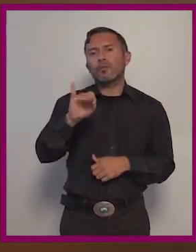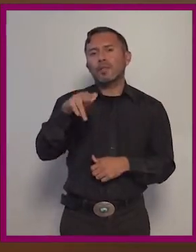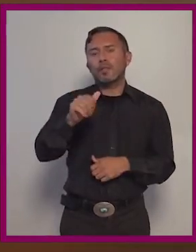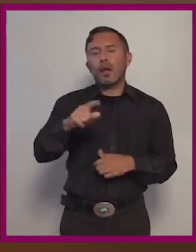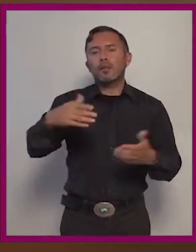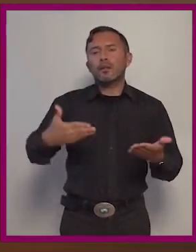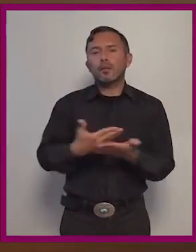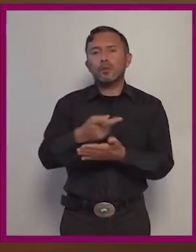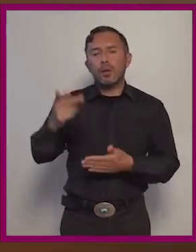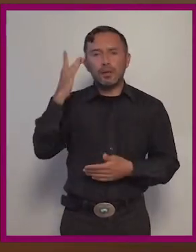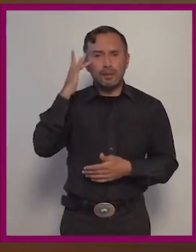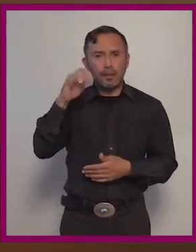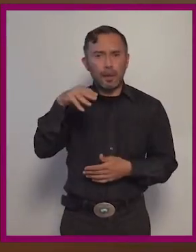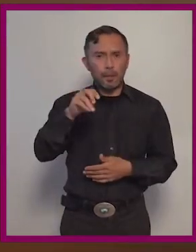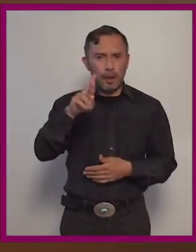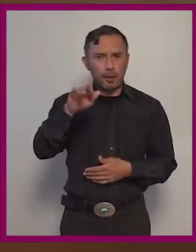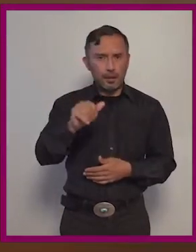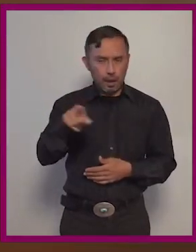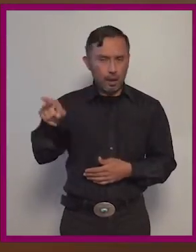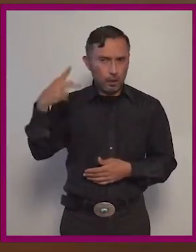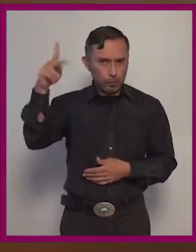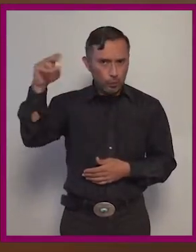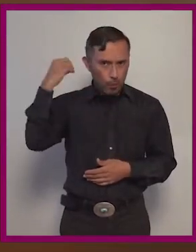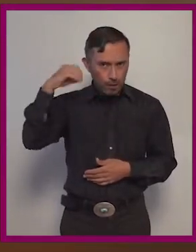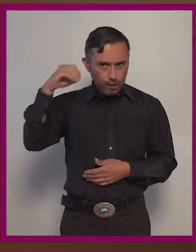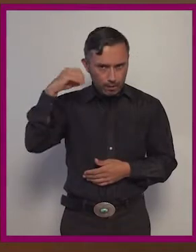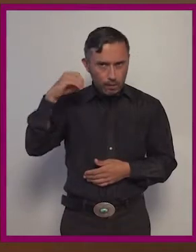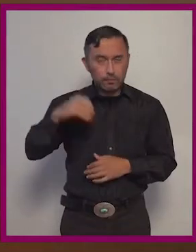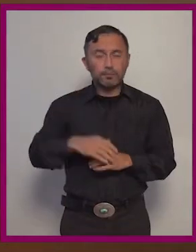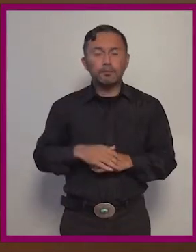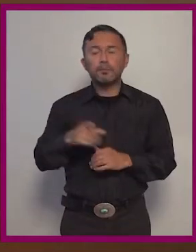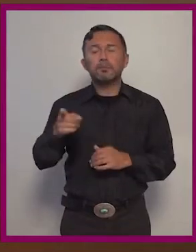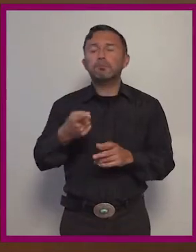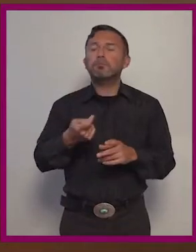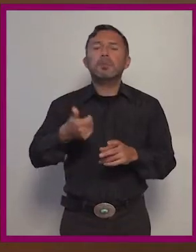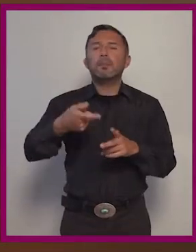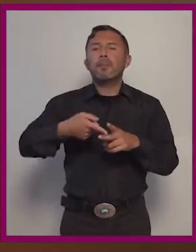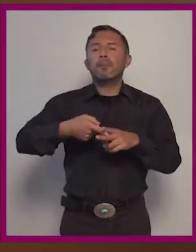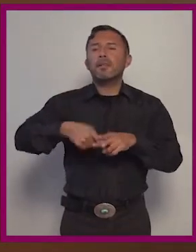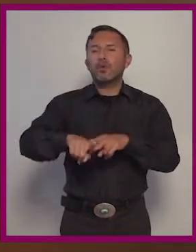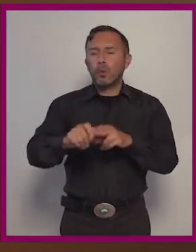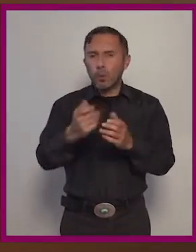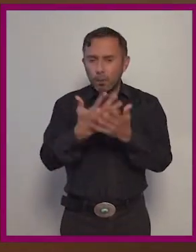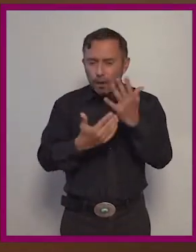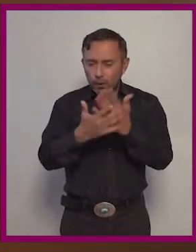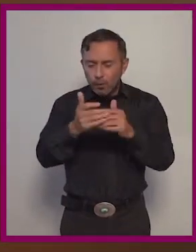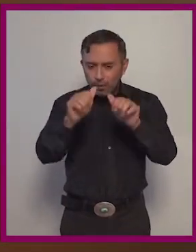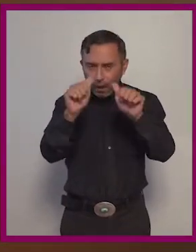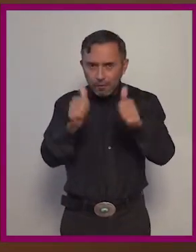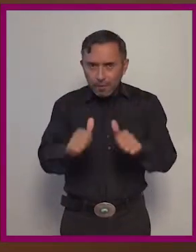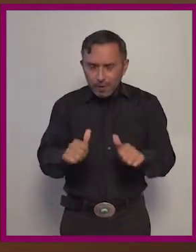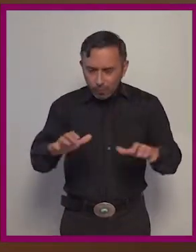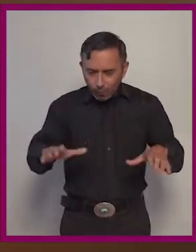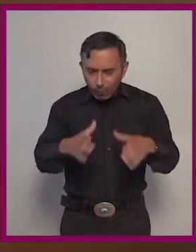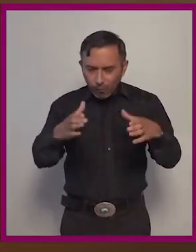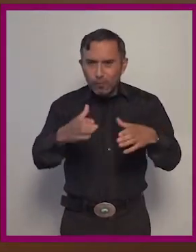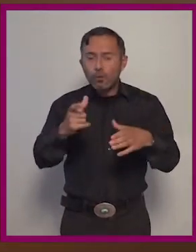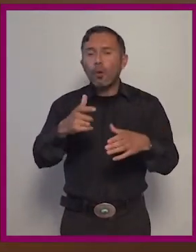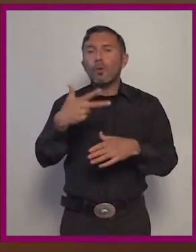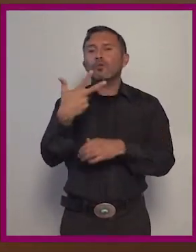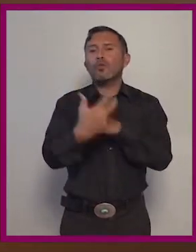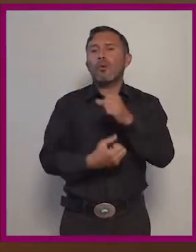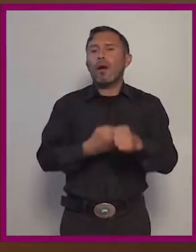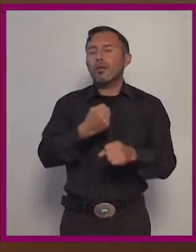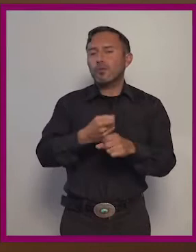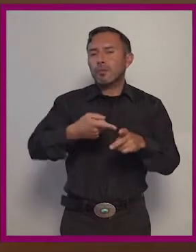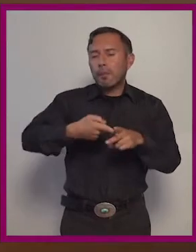Santa María Atzompa en Oaxaca, quien se inició en la alfarería a los 8 años y hoy además expone en ferias